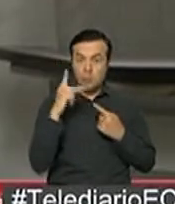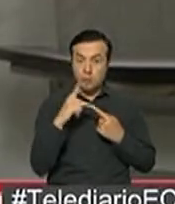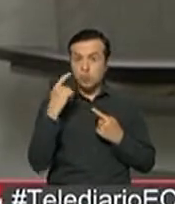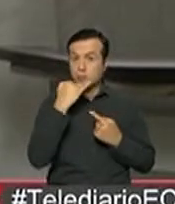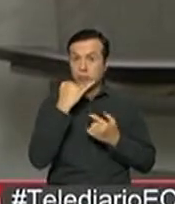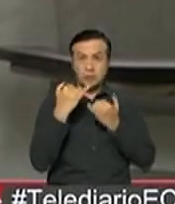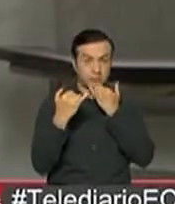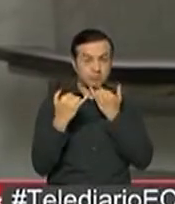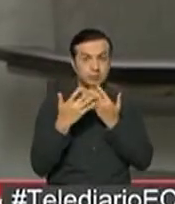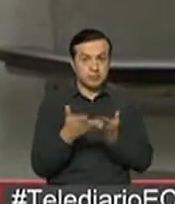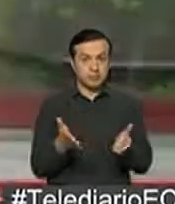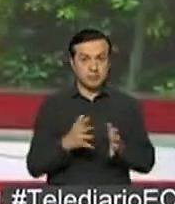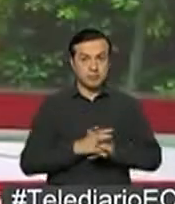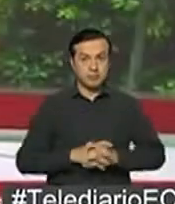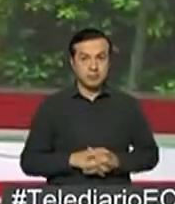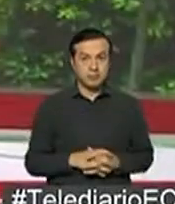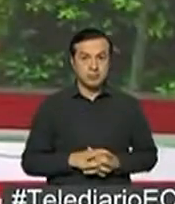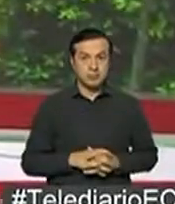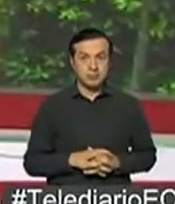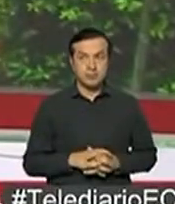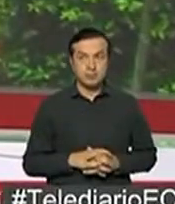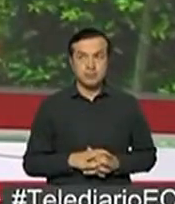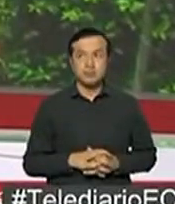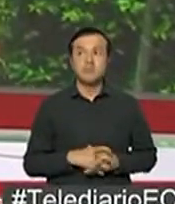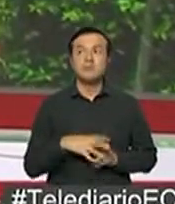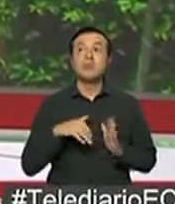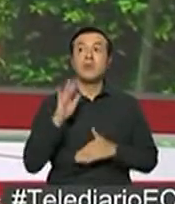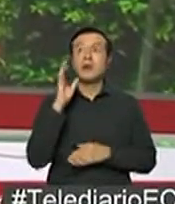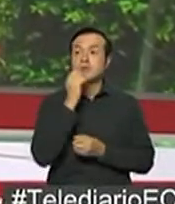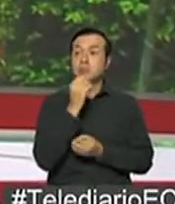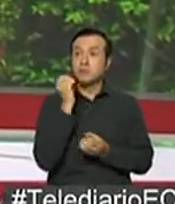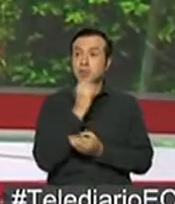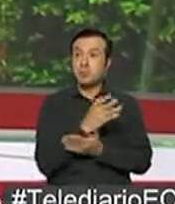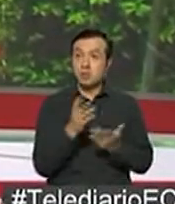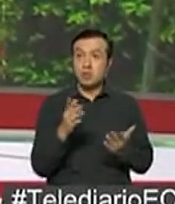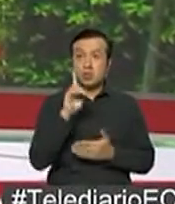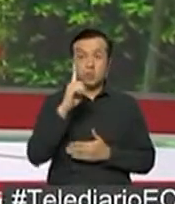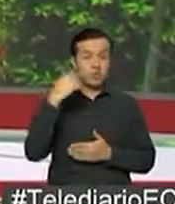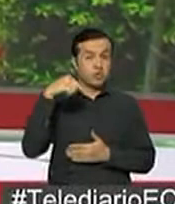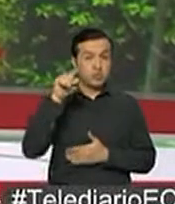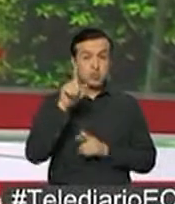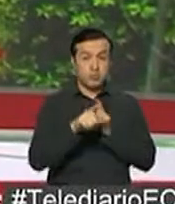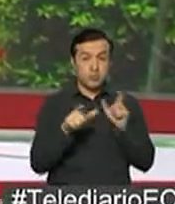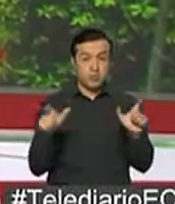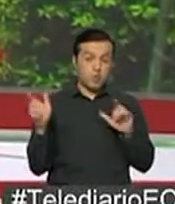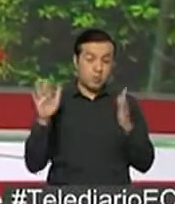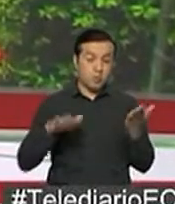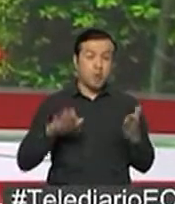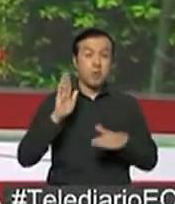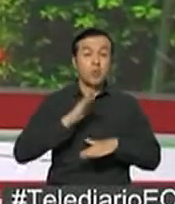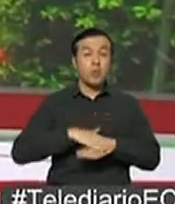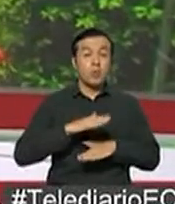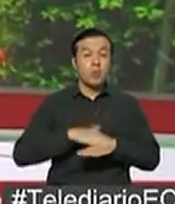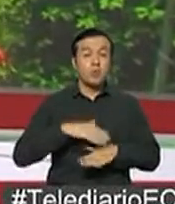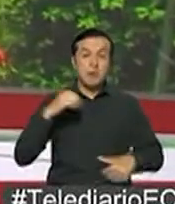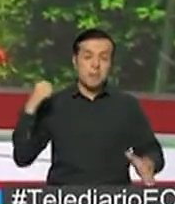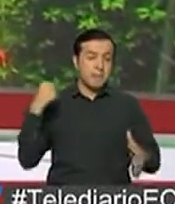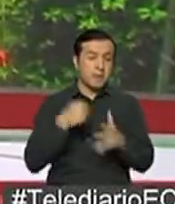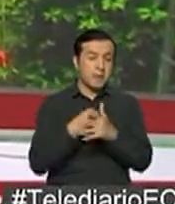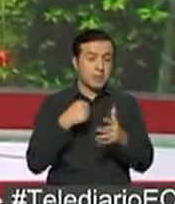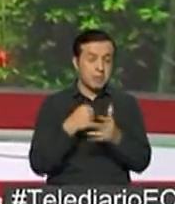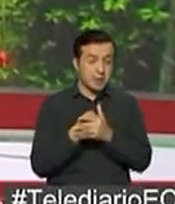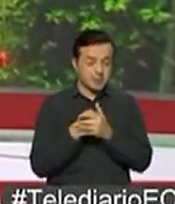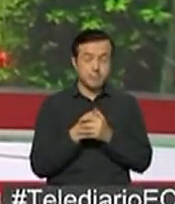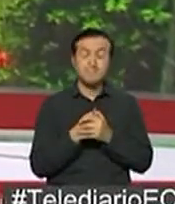indebido y más información les contamos que más de un millón personas fallecen anualmente en el mundo por accidentes de